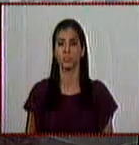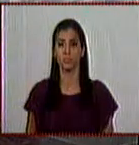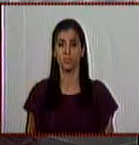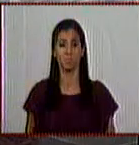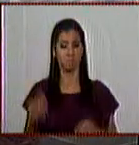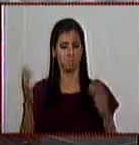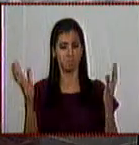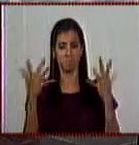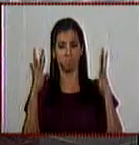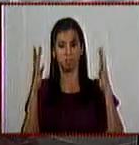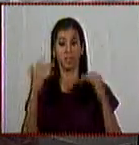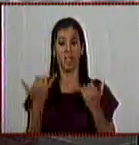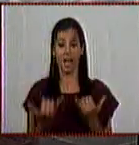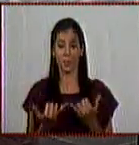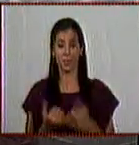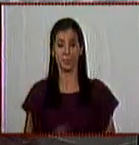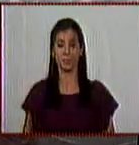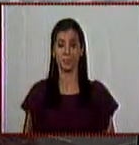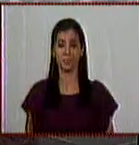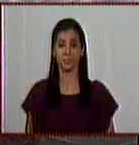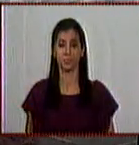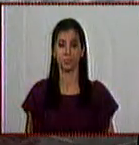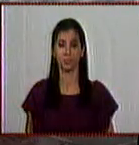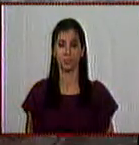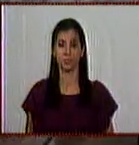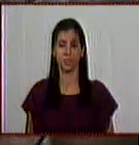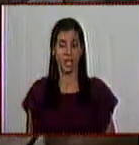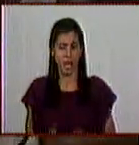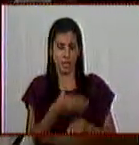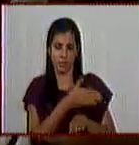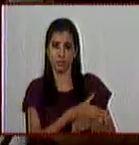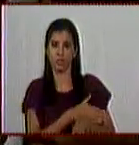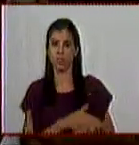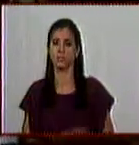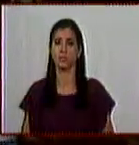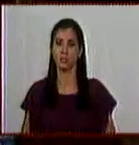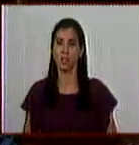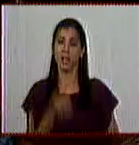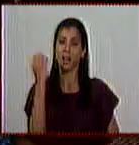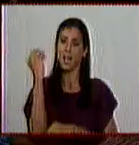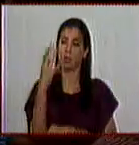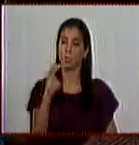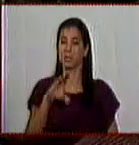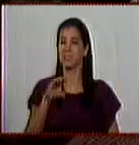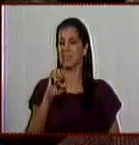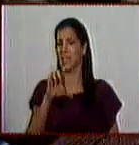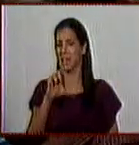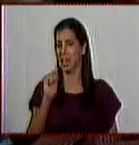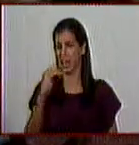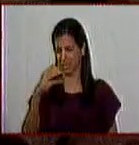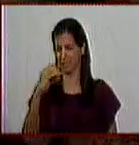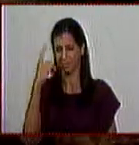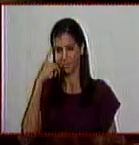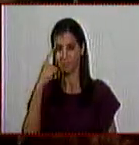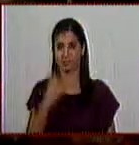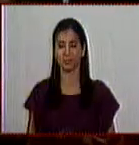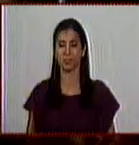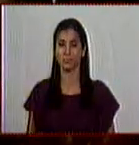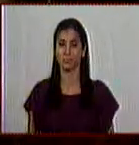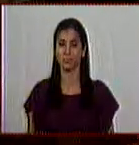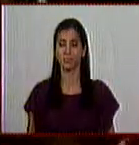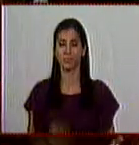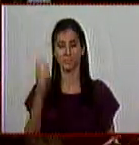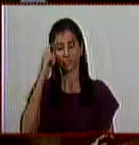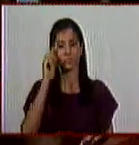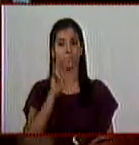este contexto de previo a la Cumbre de Estados latinoamericanos y caribeños que se va a celebrar el